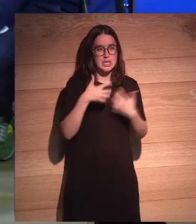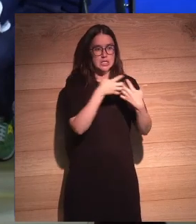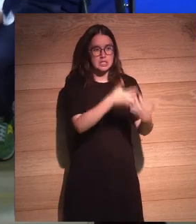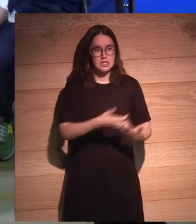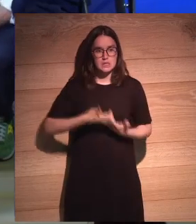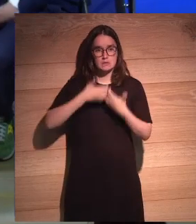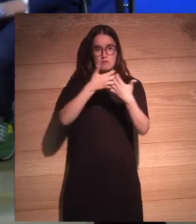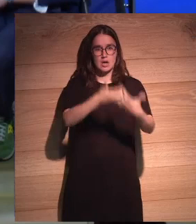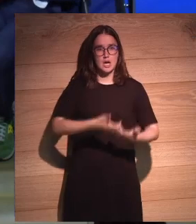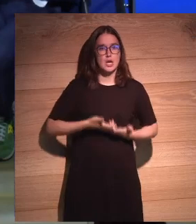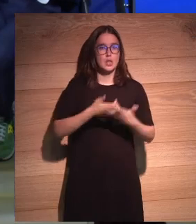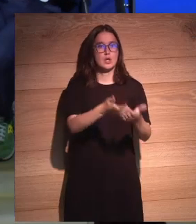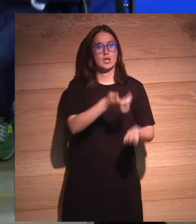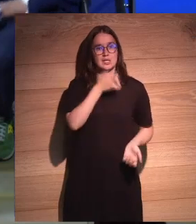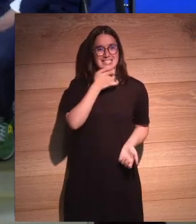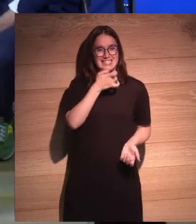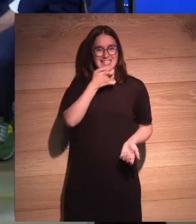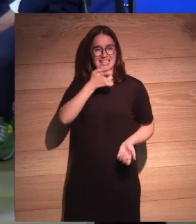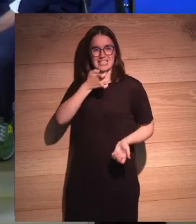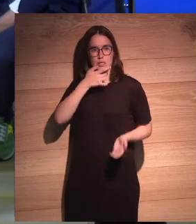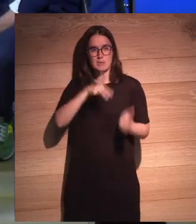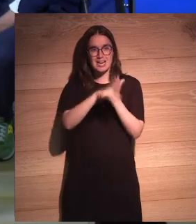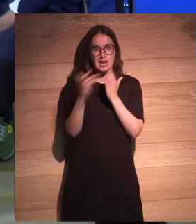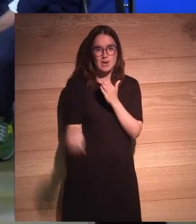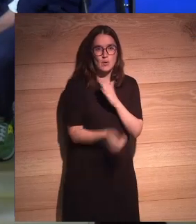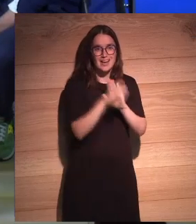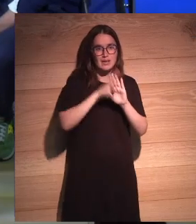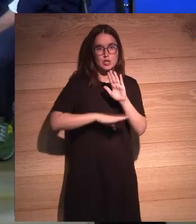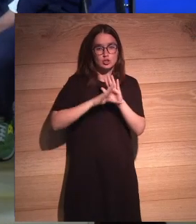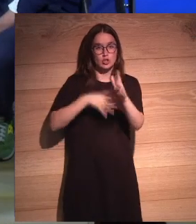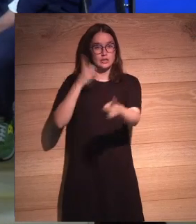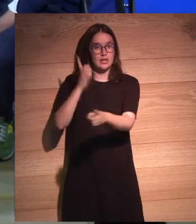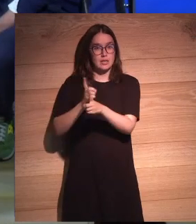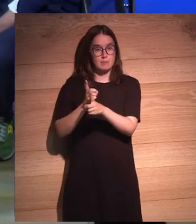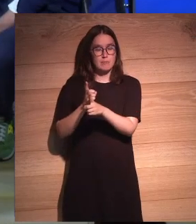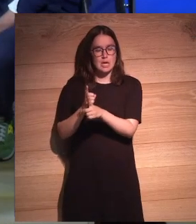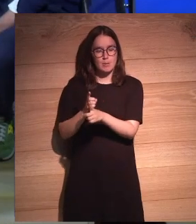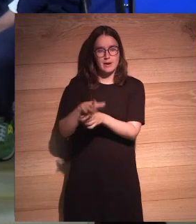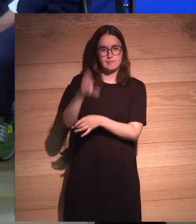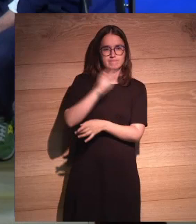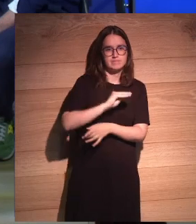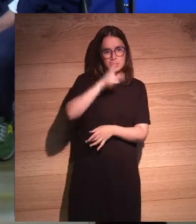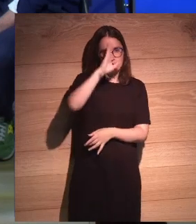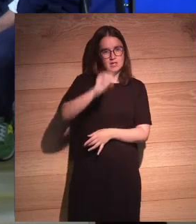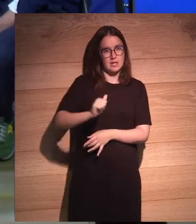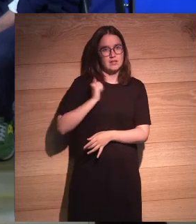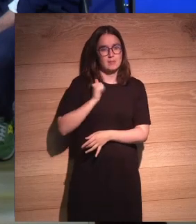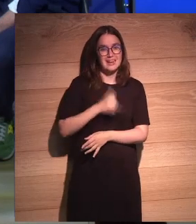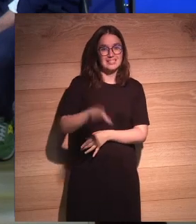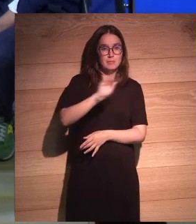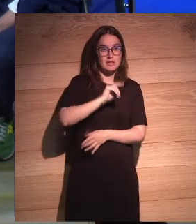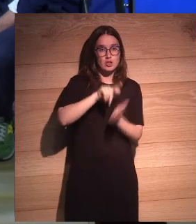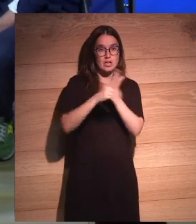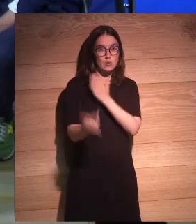que hicieron los aliados y particularmente los ingleses para decodificar el lenguaje y los códigos del enemigo, que es la inteligencia artificial basada en la interpretación del lenguaje,